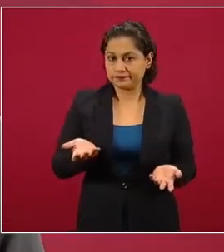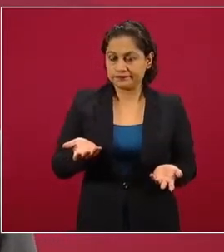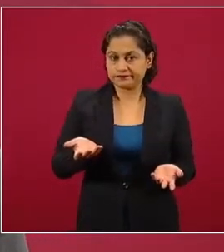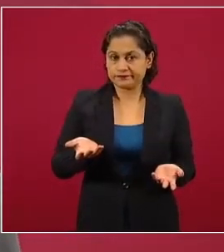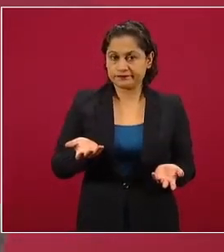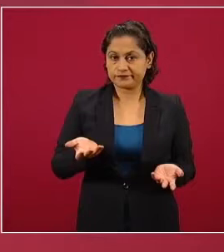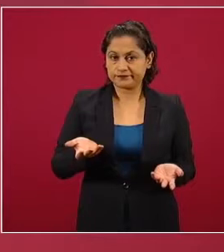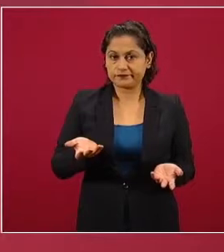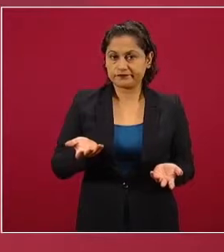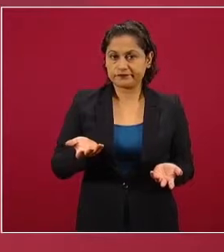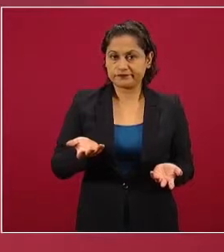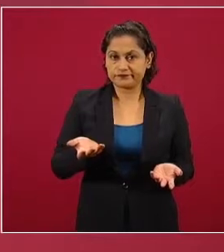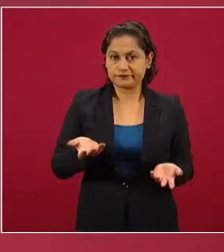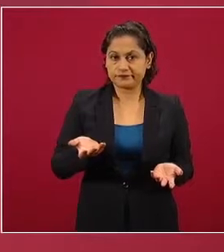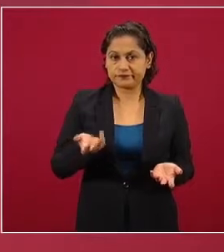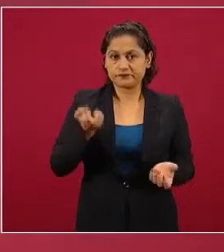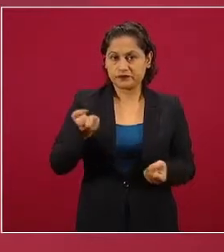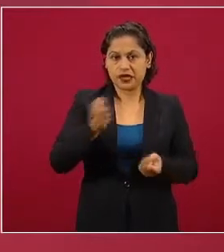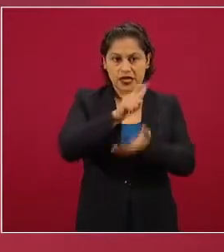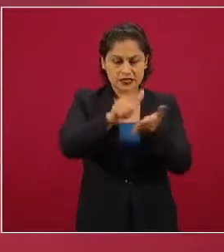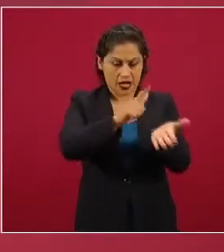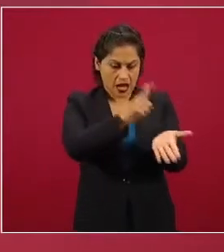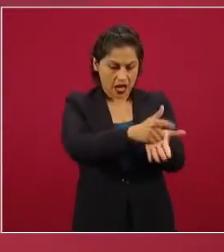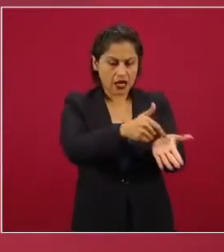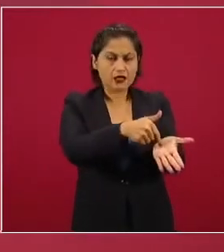de esas medidas